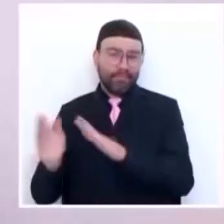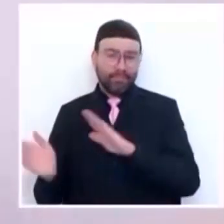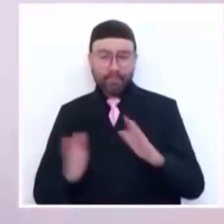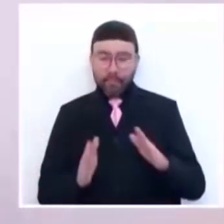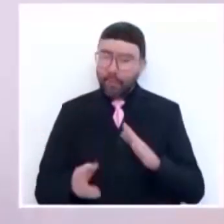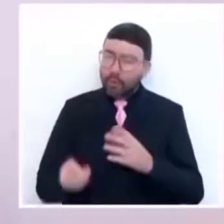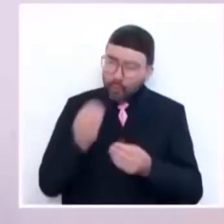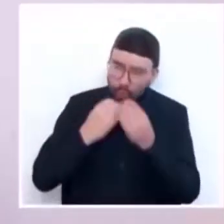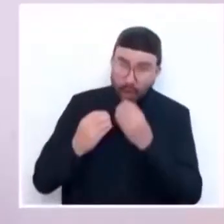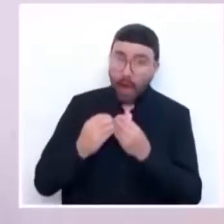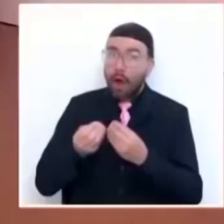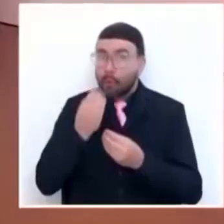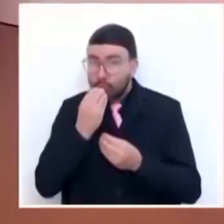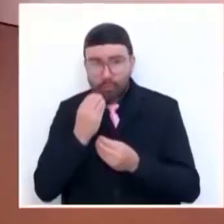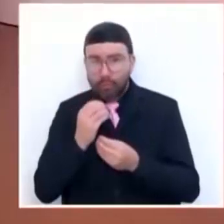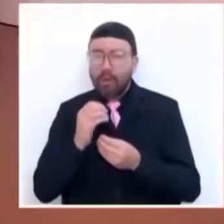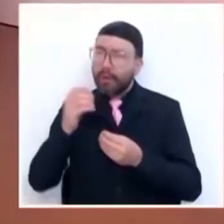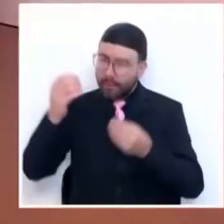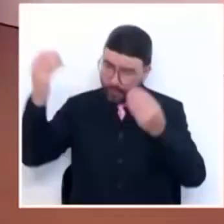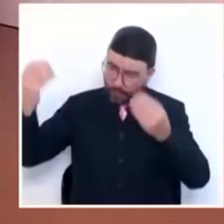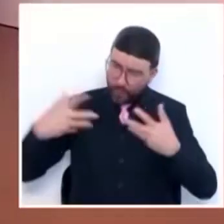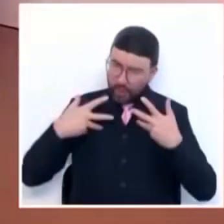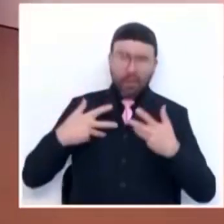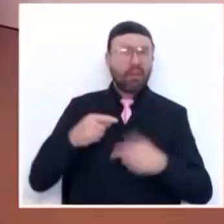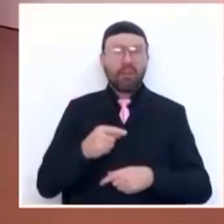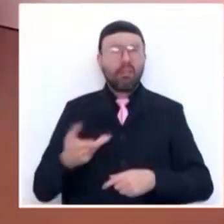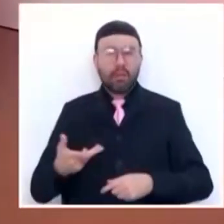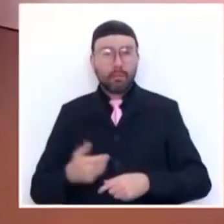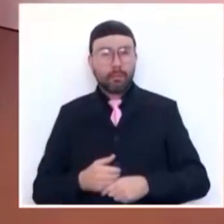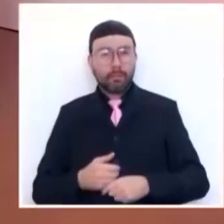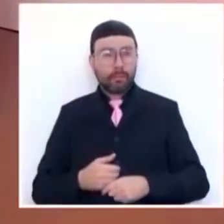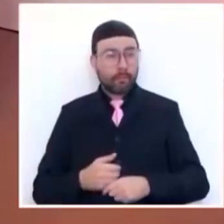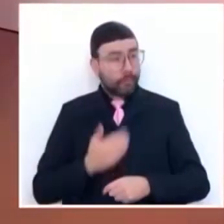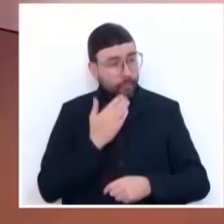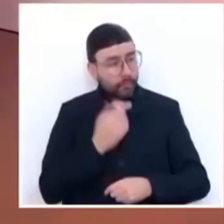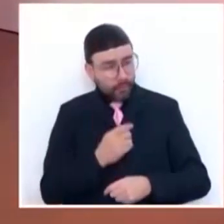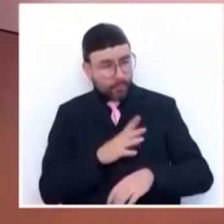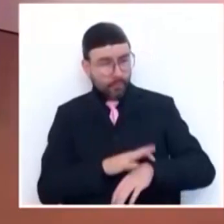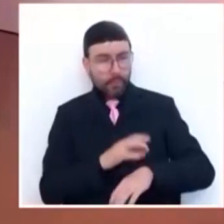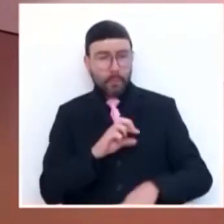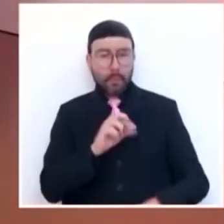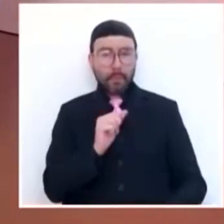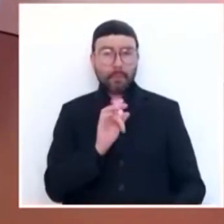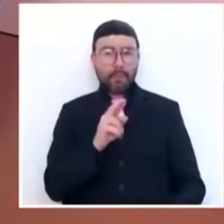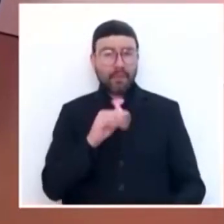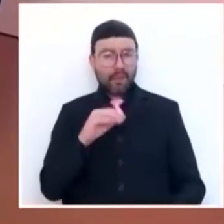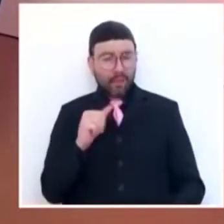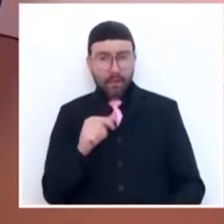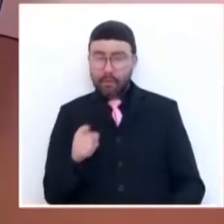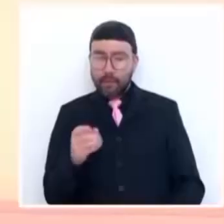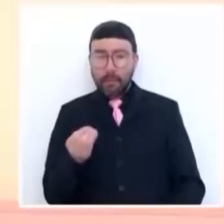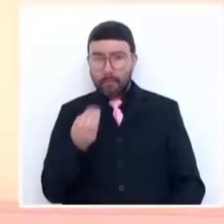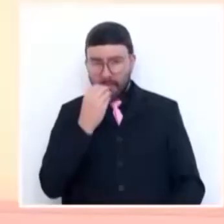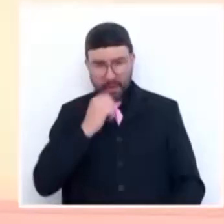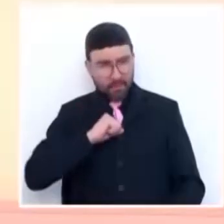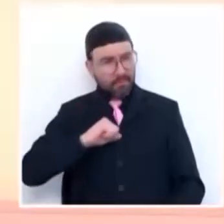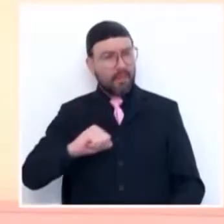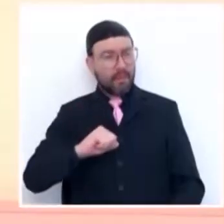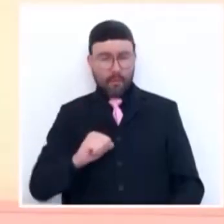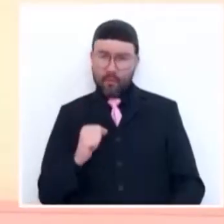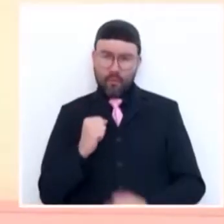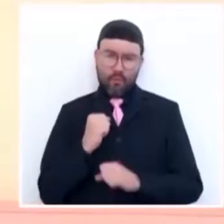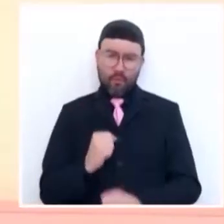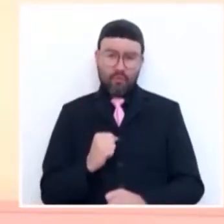que no se mastican. Bueno, ¿qué le parece, doctora Patricia, que hablemos de una vitamina poderosísima,